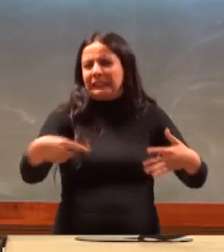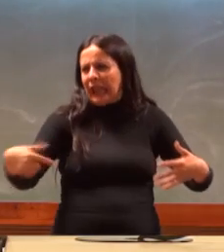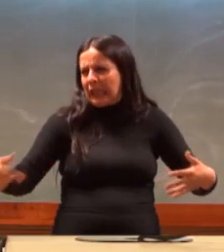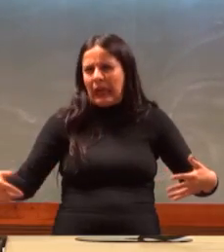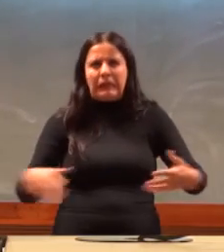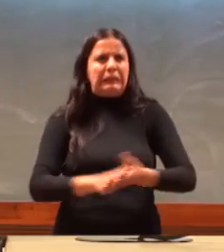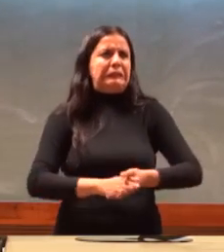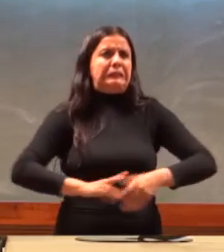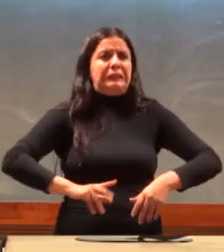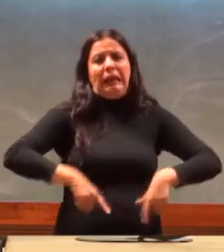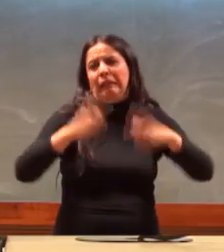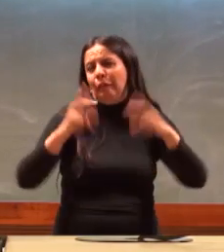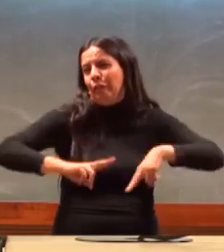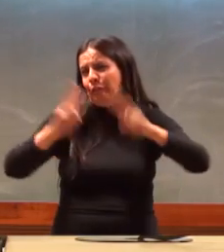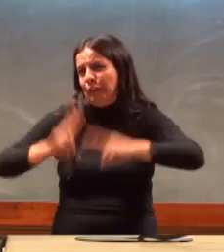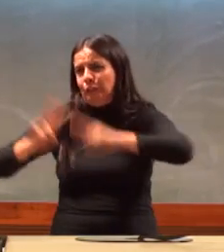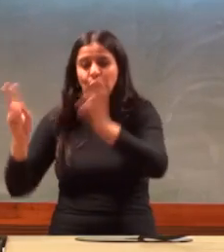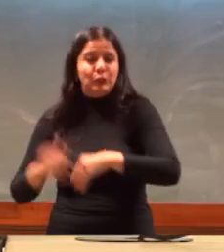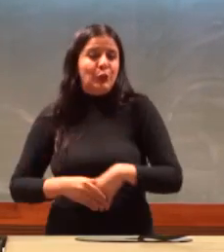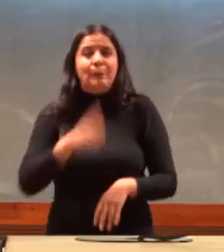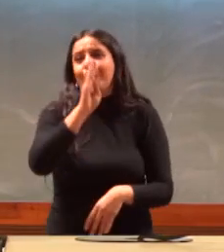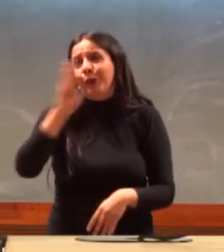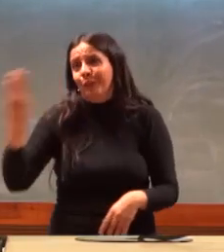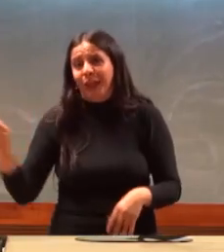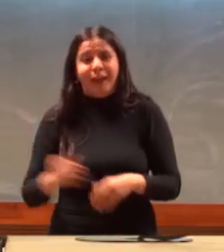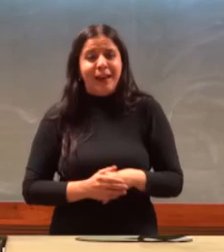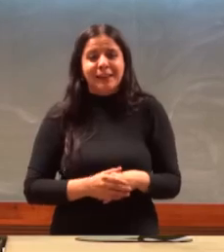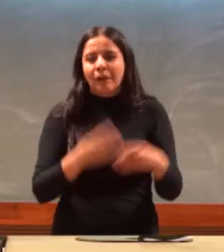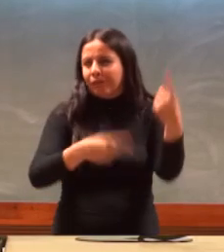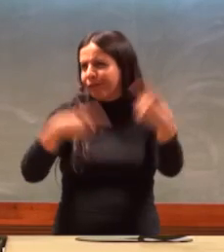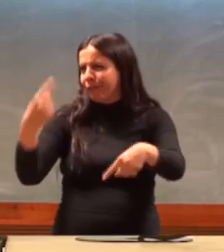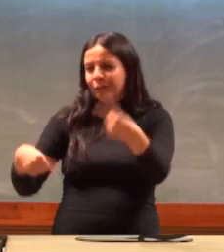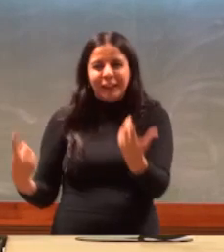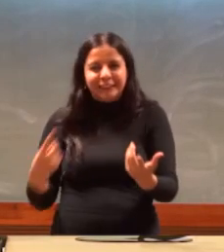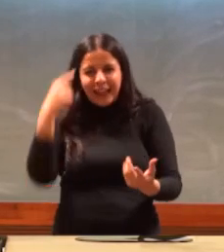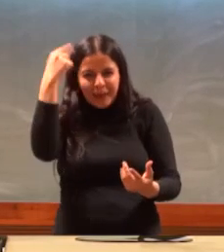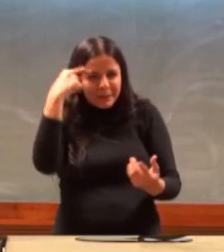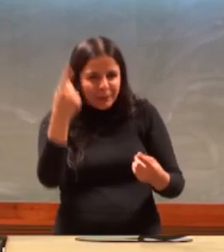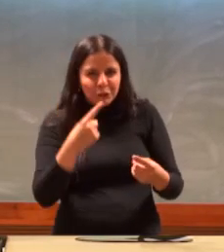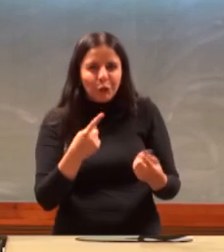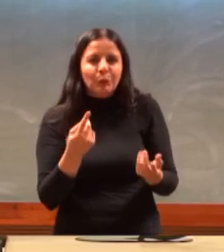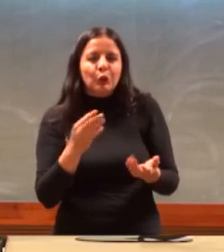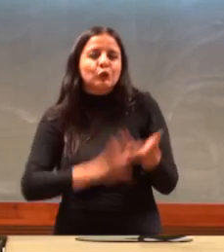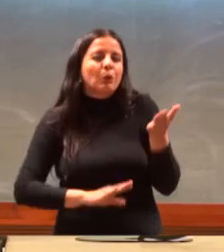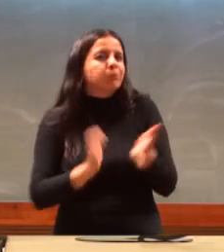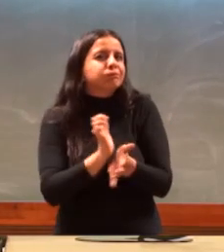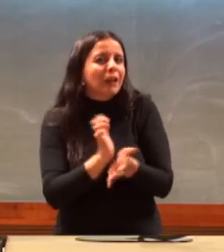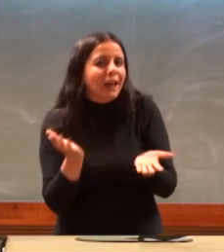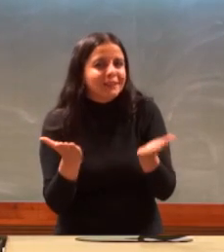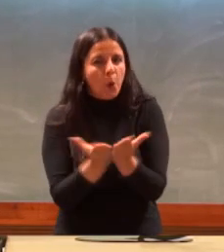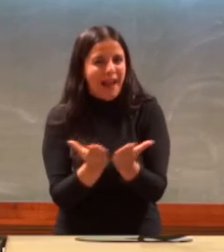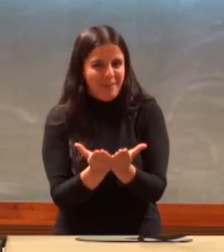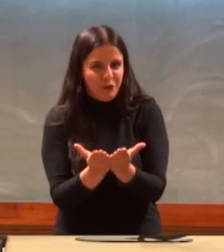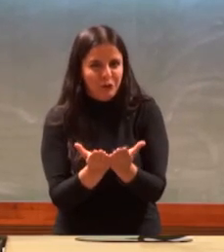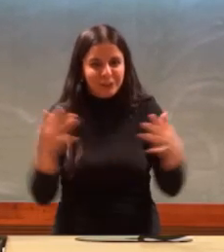edificios bibliotecas etcétera y en la cual hay muchas líneas que se entrecruzan lo que tiene que ver con lo académico Y eso que se entrecruza en lo